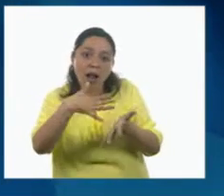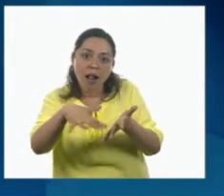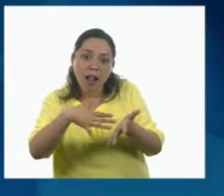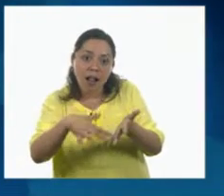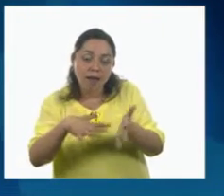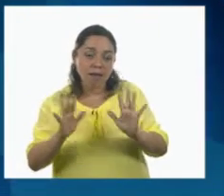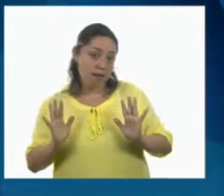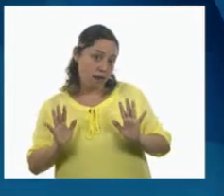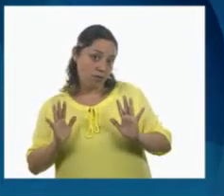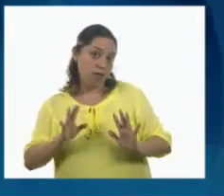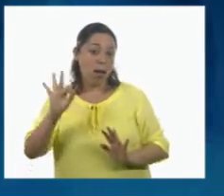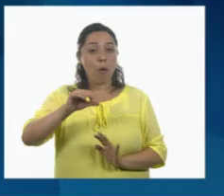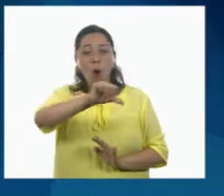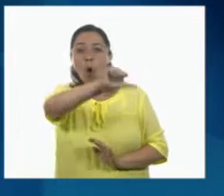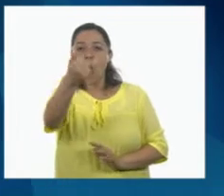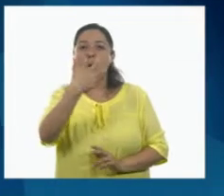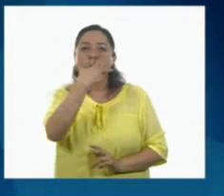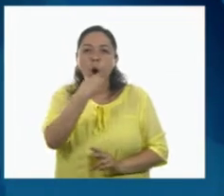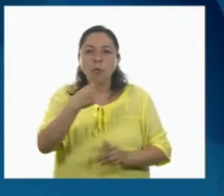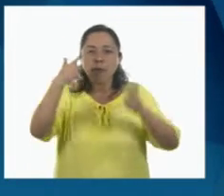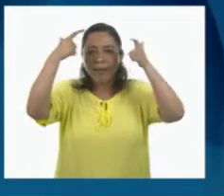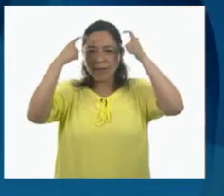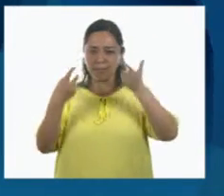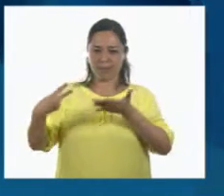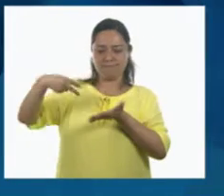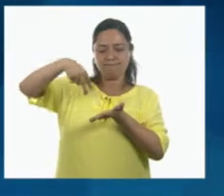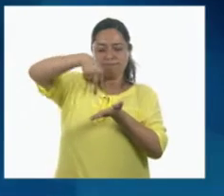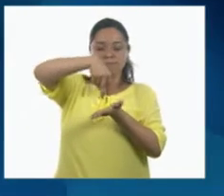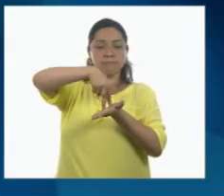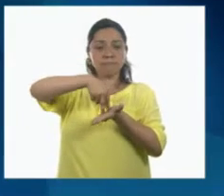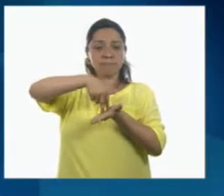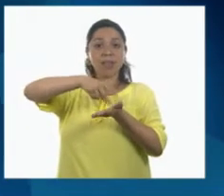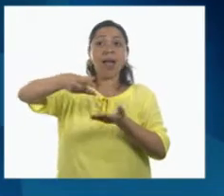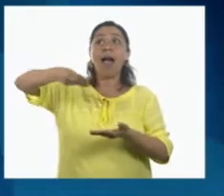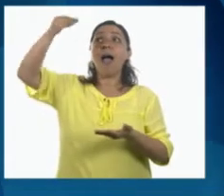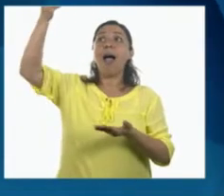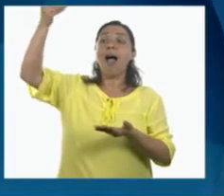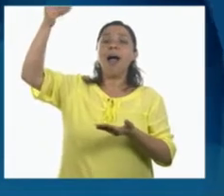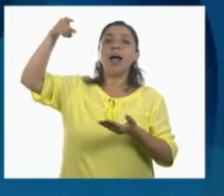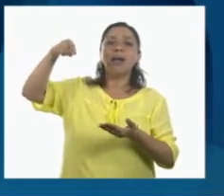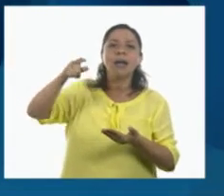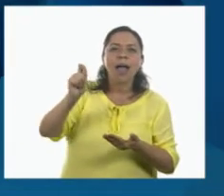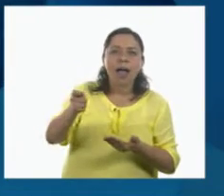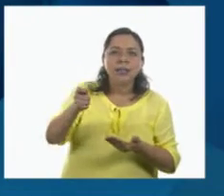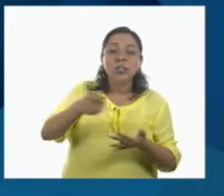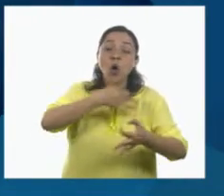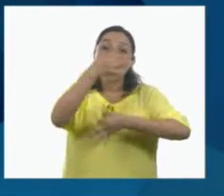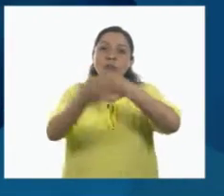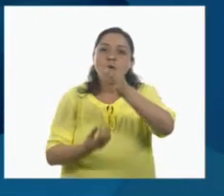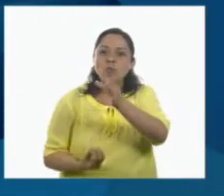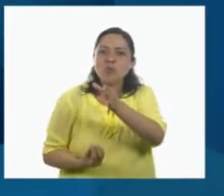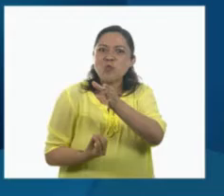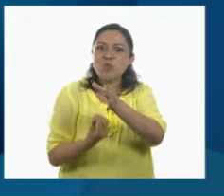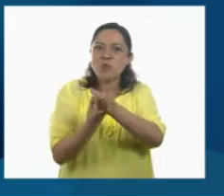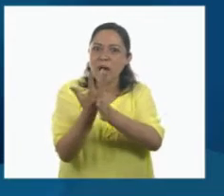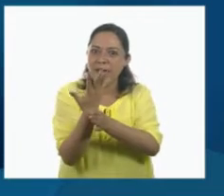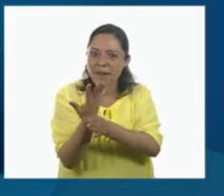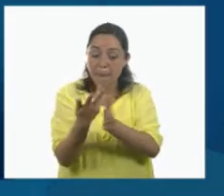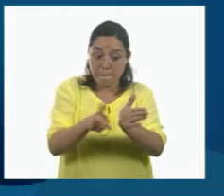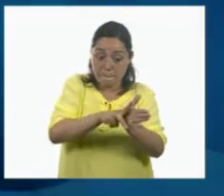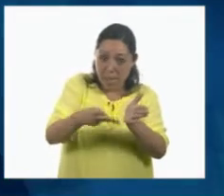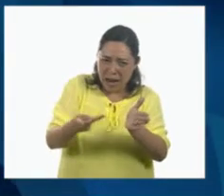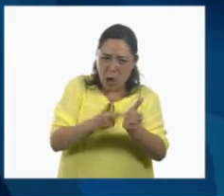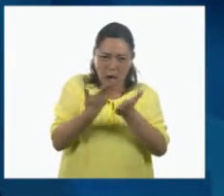probablemente el señor que tiene el sombrero, que está de pie, trae una noticia nueva, porque no era el periódico como ahora lo